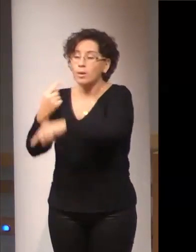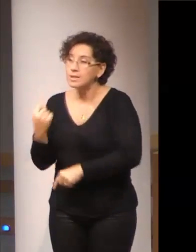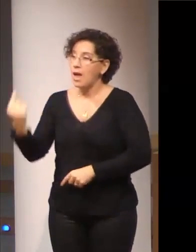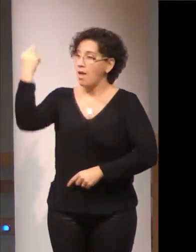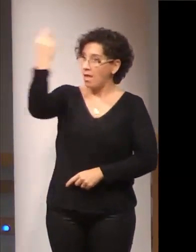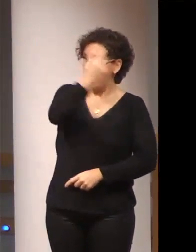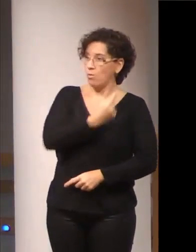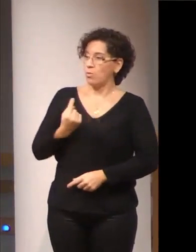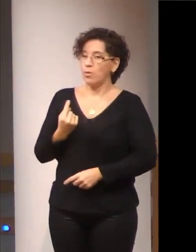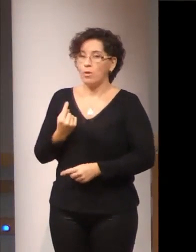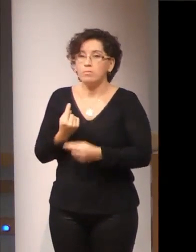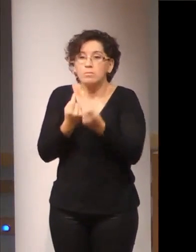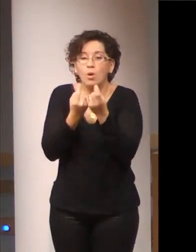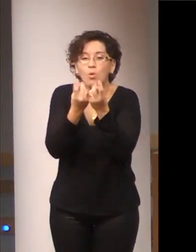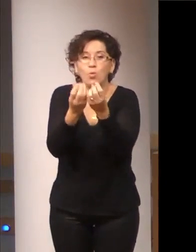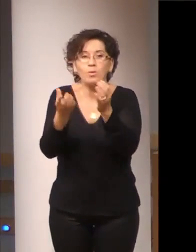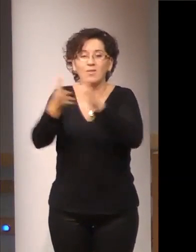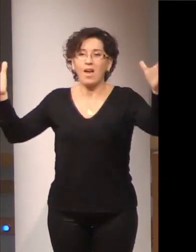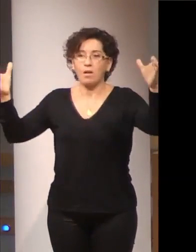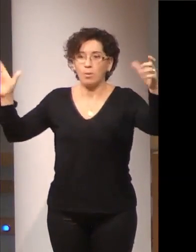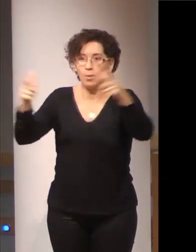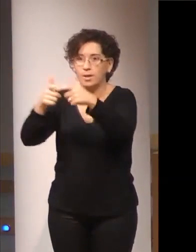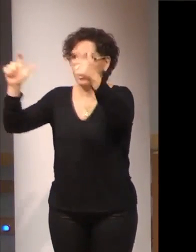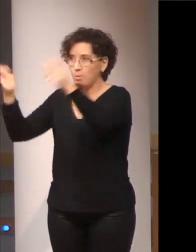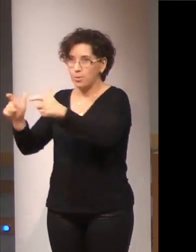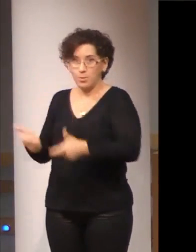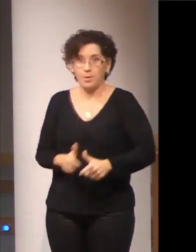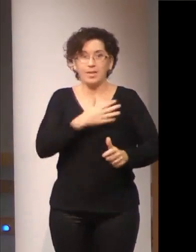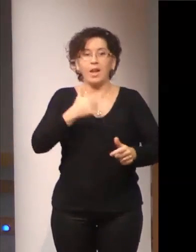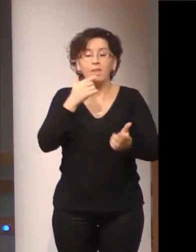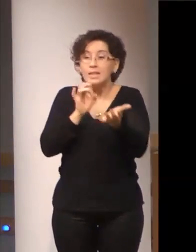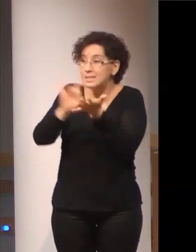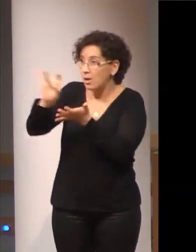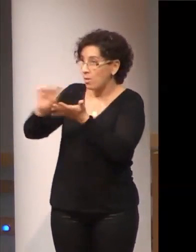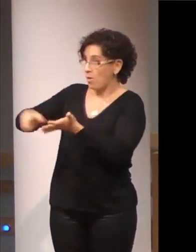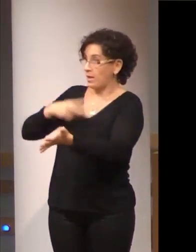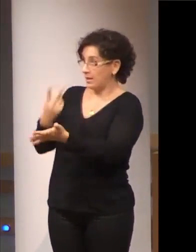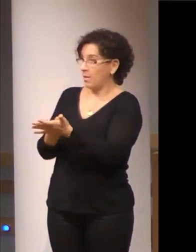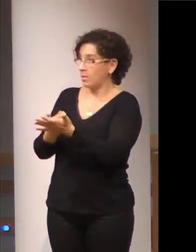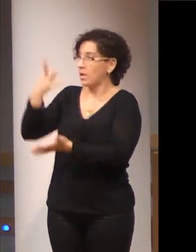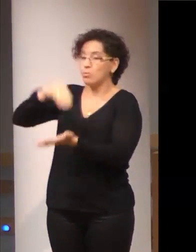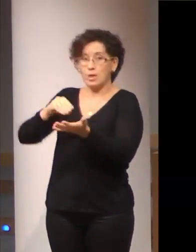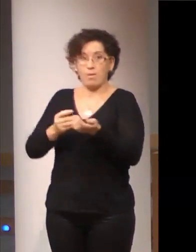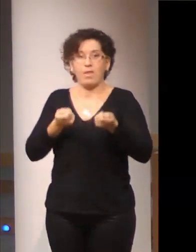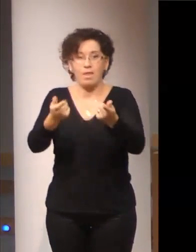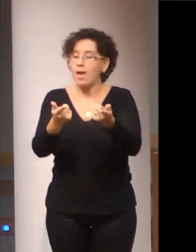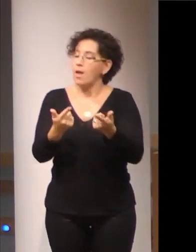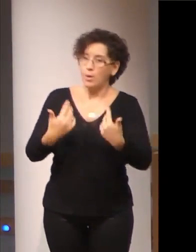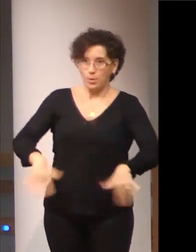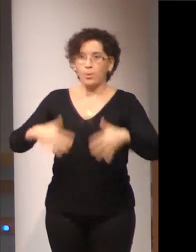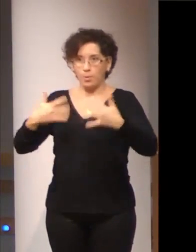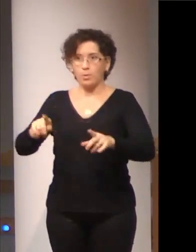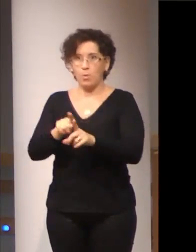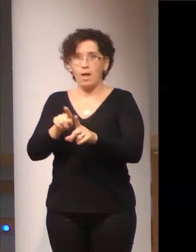evidentemente, los números son mucho más reducidos. Eso hace que los servicios de interpretación que se les tengan que prestar se tengan que